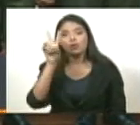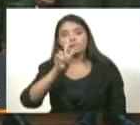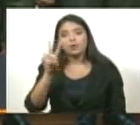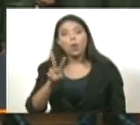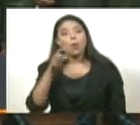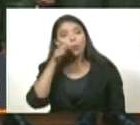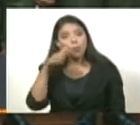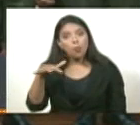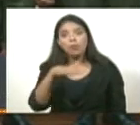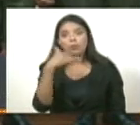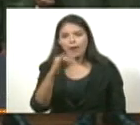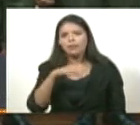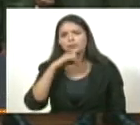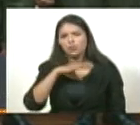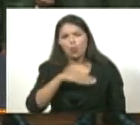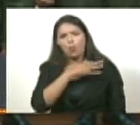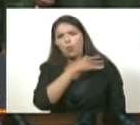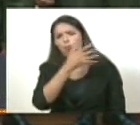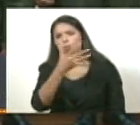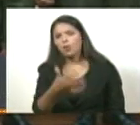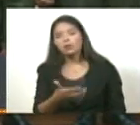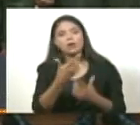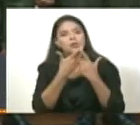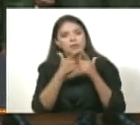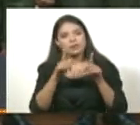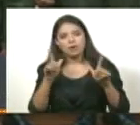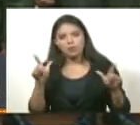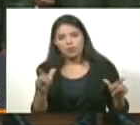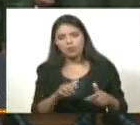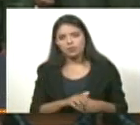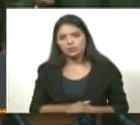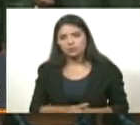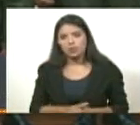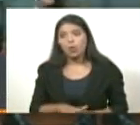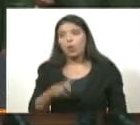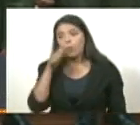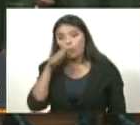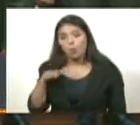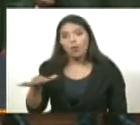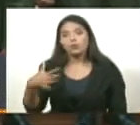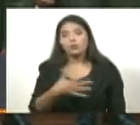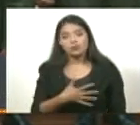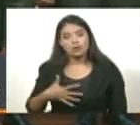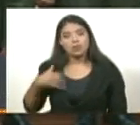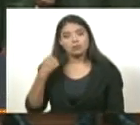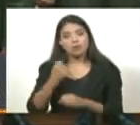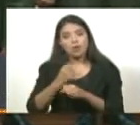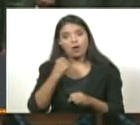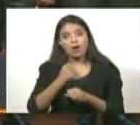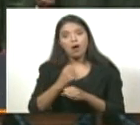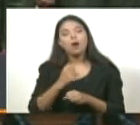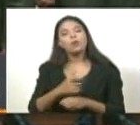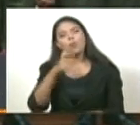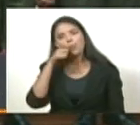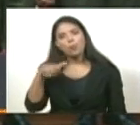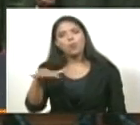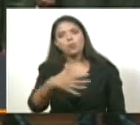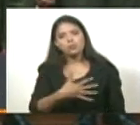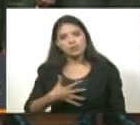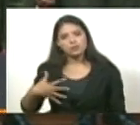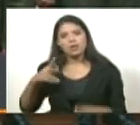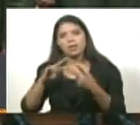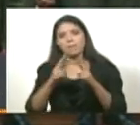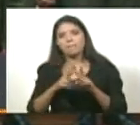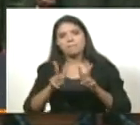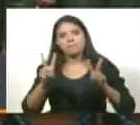pueblo que tiene historia en sus libertadores, un pueblo que quiere trabajar, un pueblo que quiere paz,